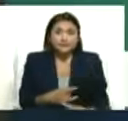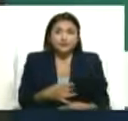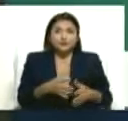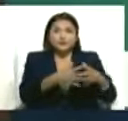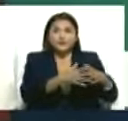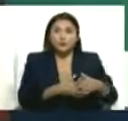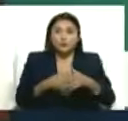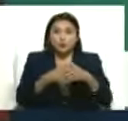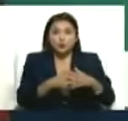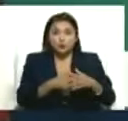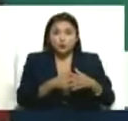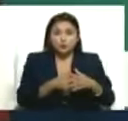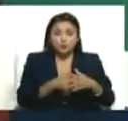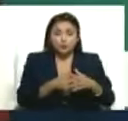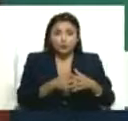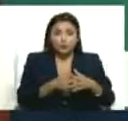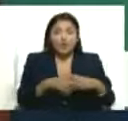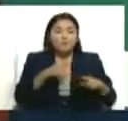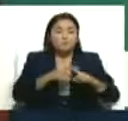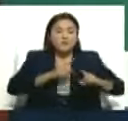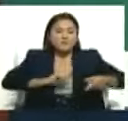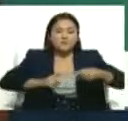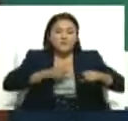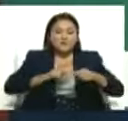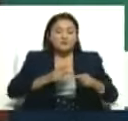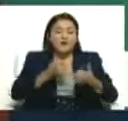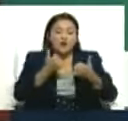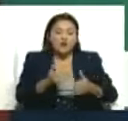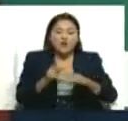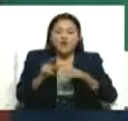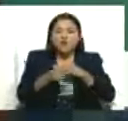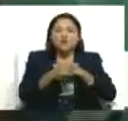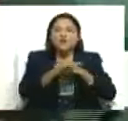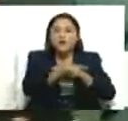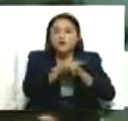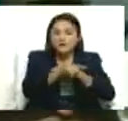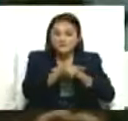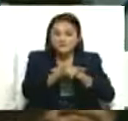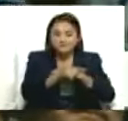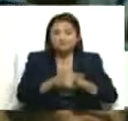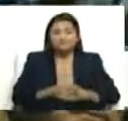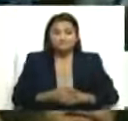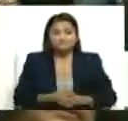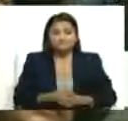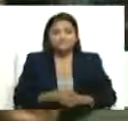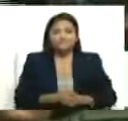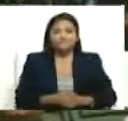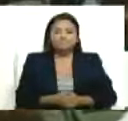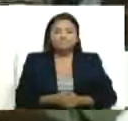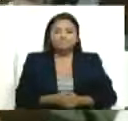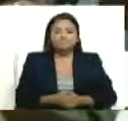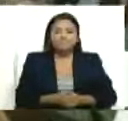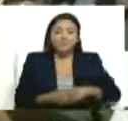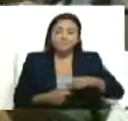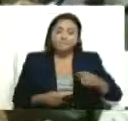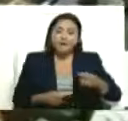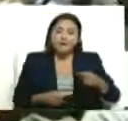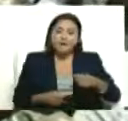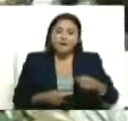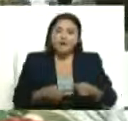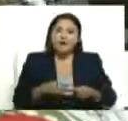imperialismo, pero además son quienes gobiernan en Guyana en este momento. Son aquellos que pagan